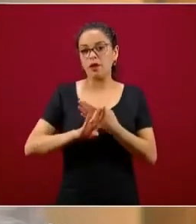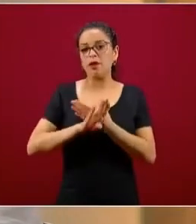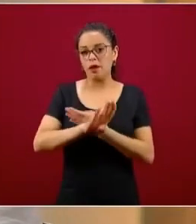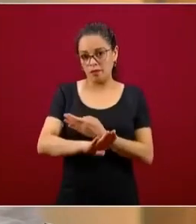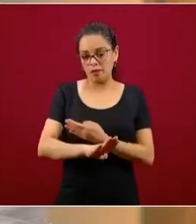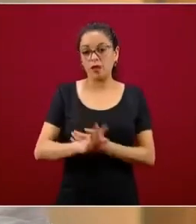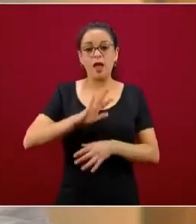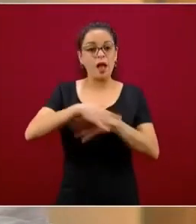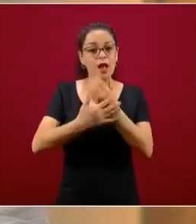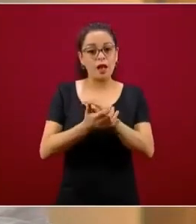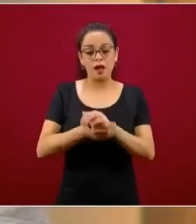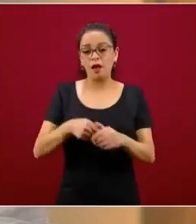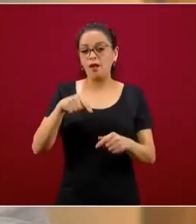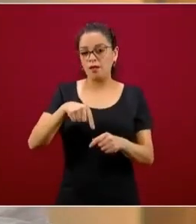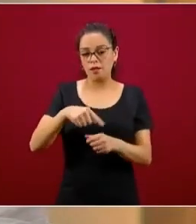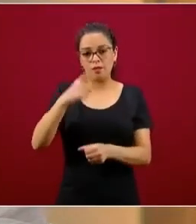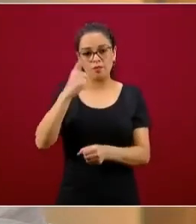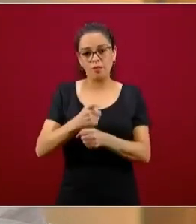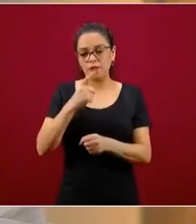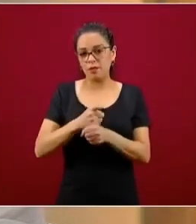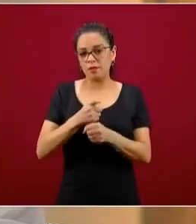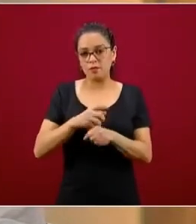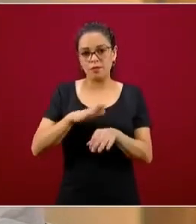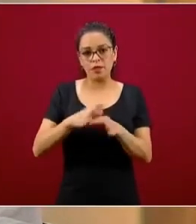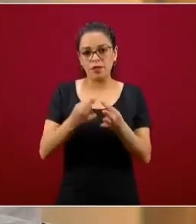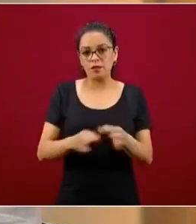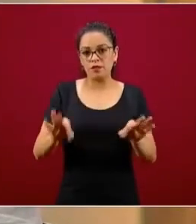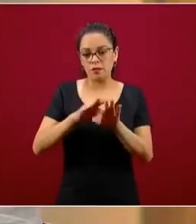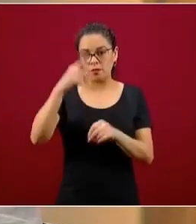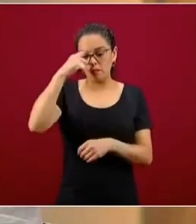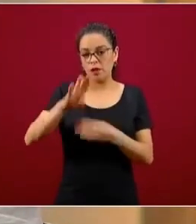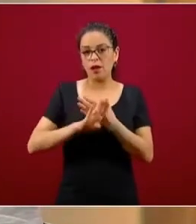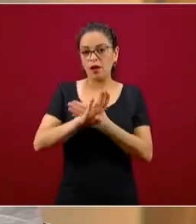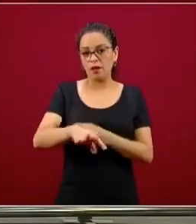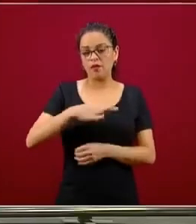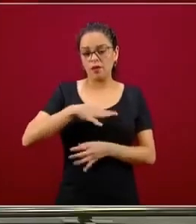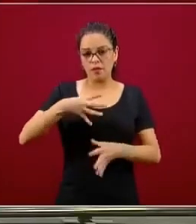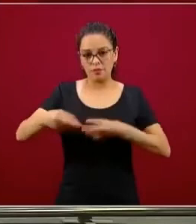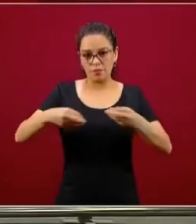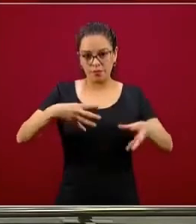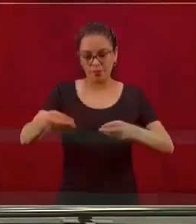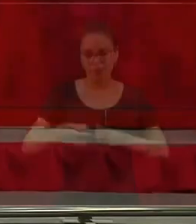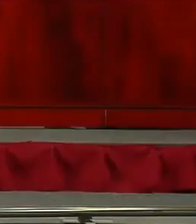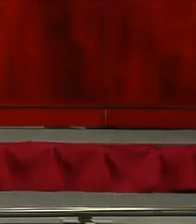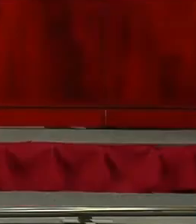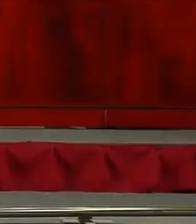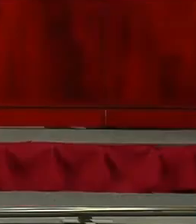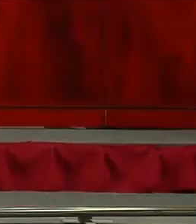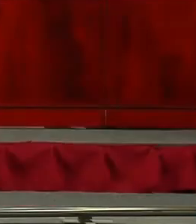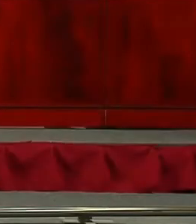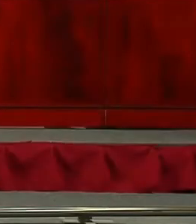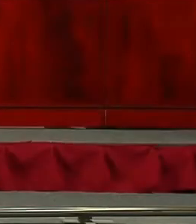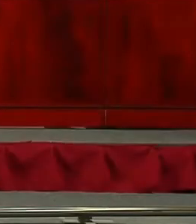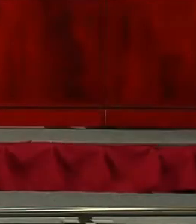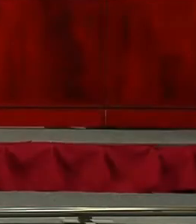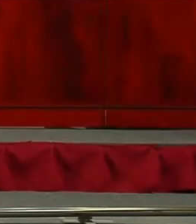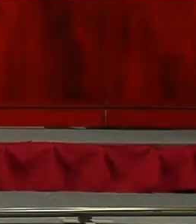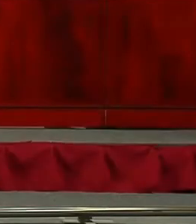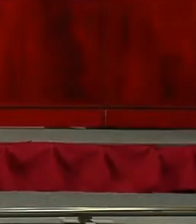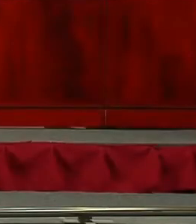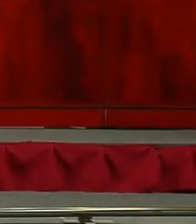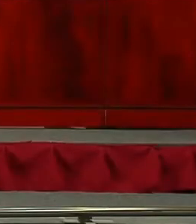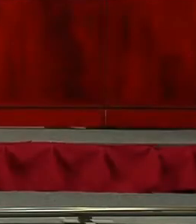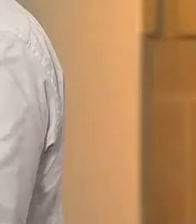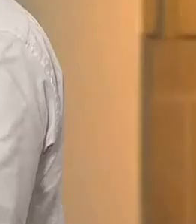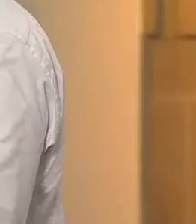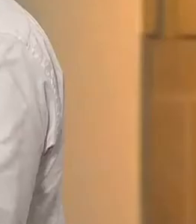práctica de prevención de enfermedades infecciosas. Otra importante es la protección del estornudo.